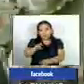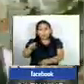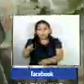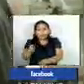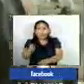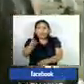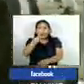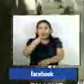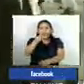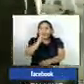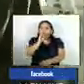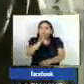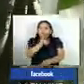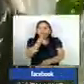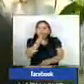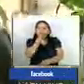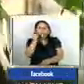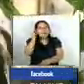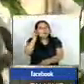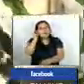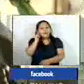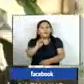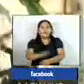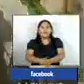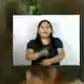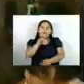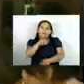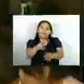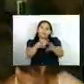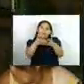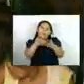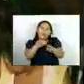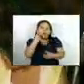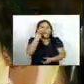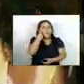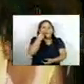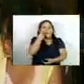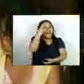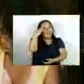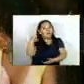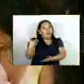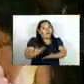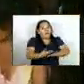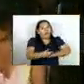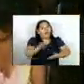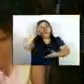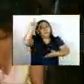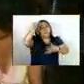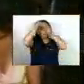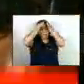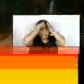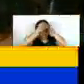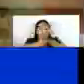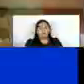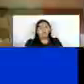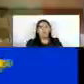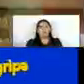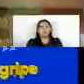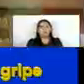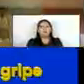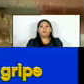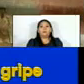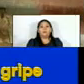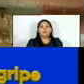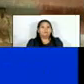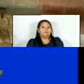sostiene el abuelito, que solo piensa en seguir cuidando a Zoyla hasta que Dios se lo permita. No